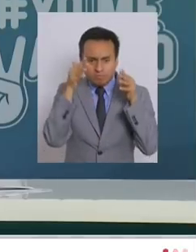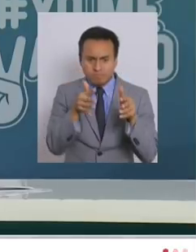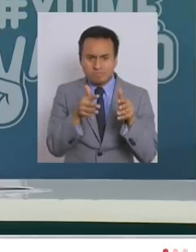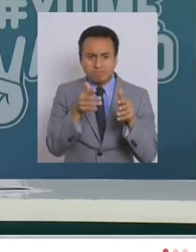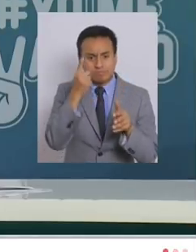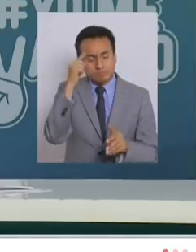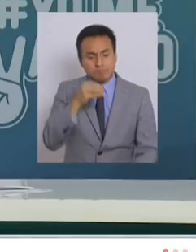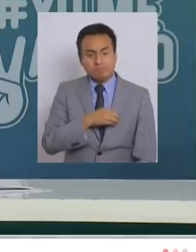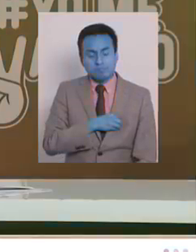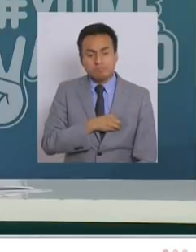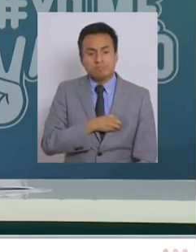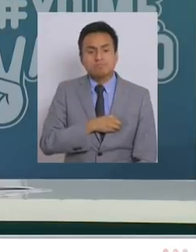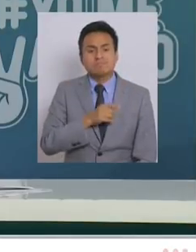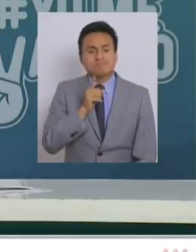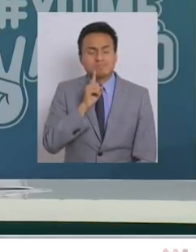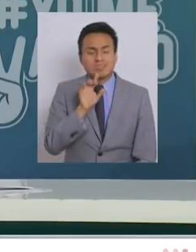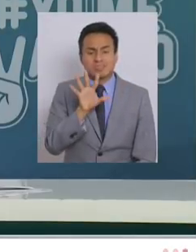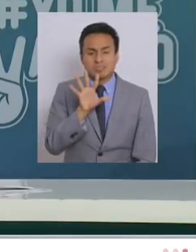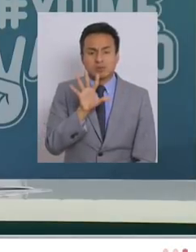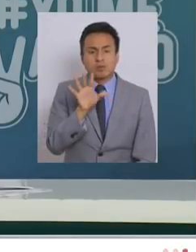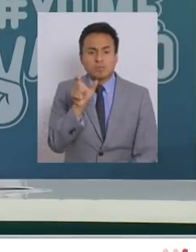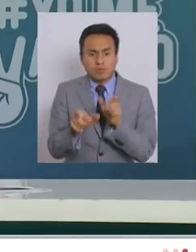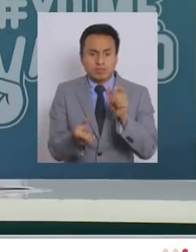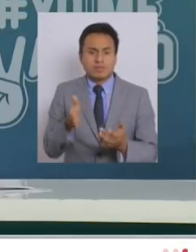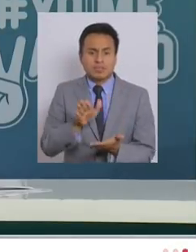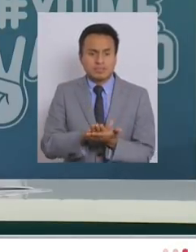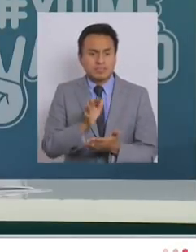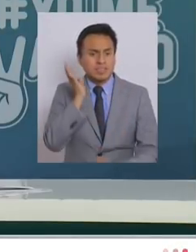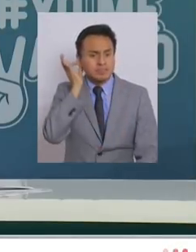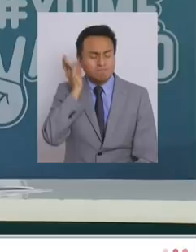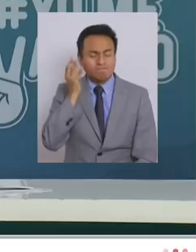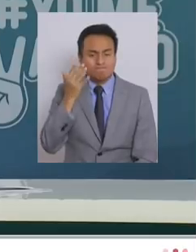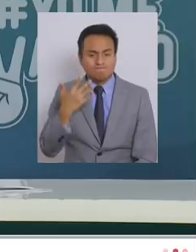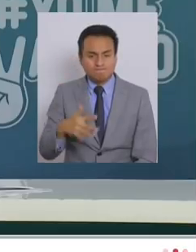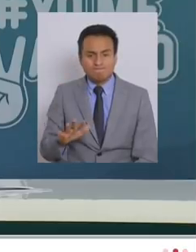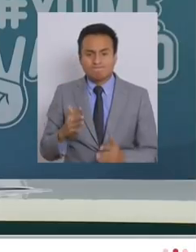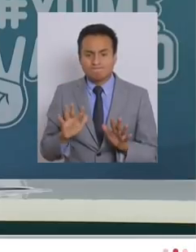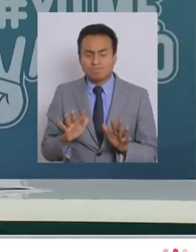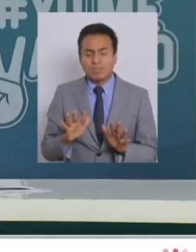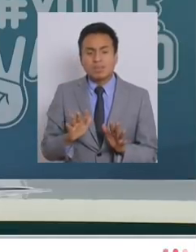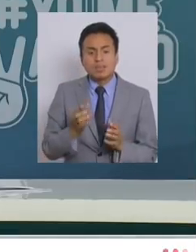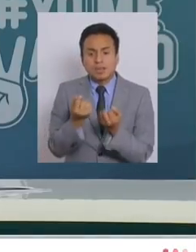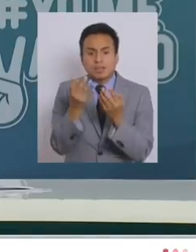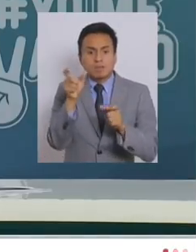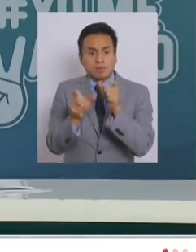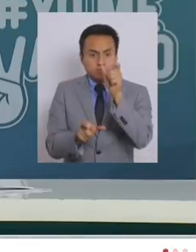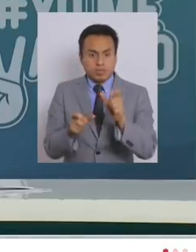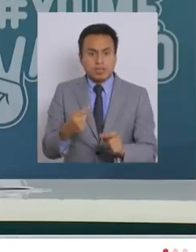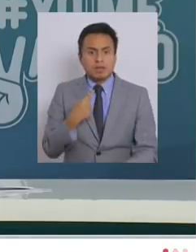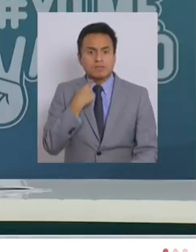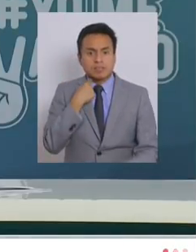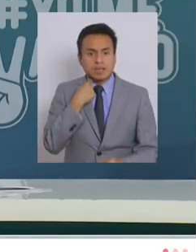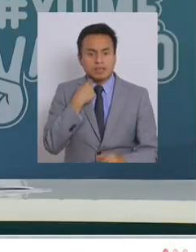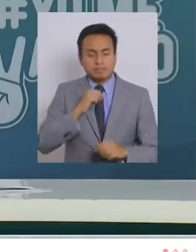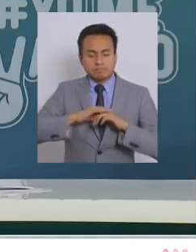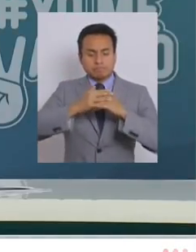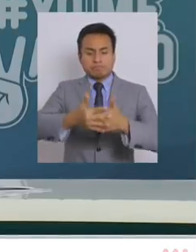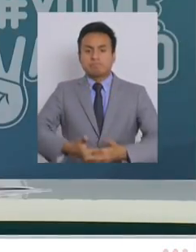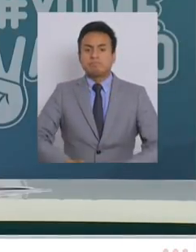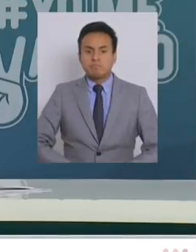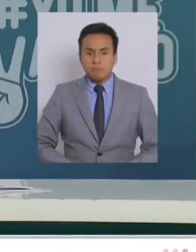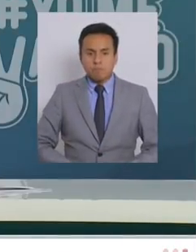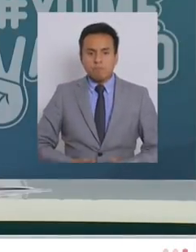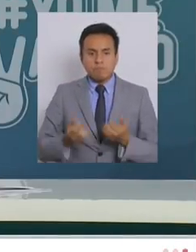desgraciadamente tenemos cinco fallecidas ahora esta cantidad de personas afectadas embarazadas